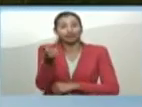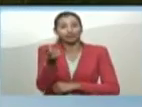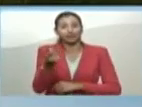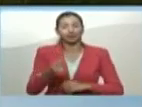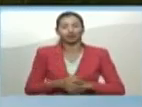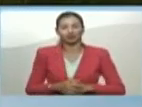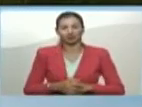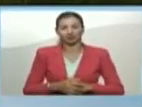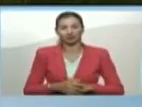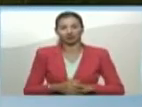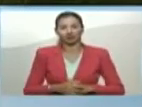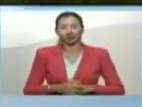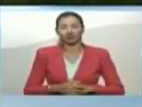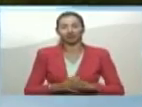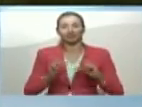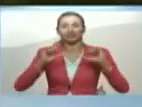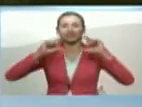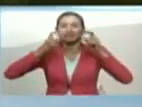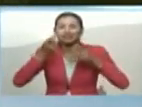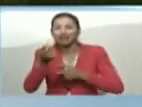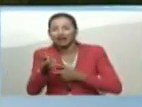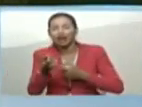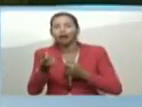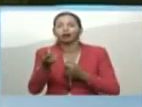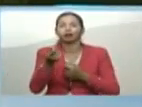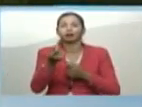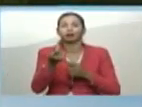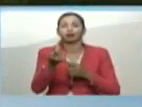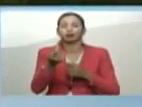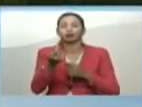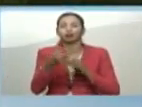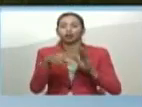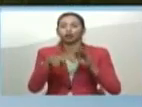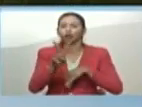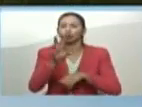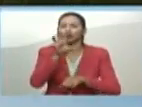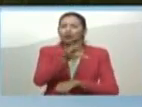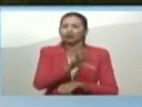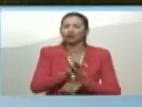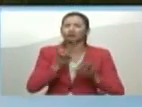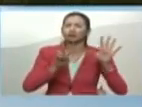Plan de cereales está en 12 estados, 74 comunas.